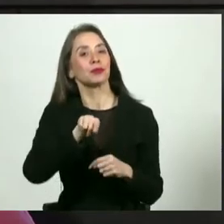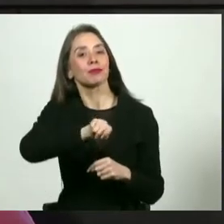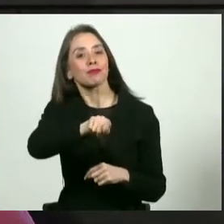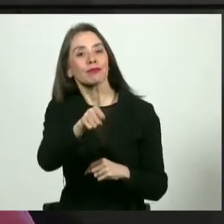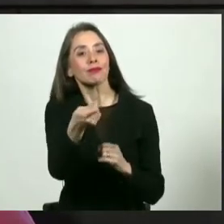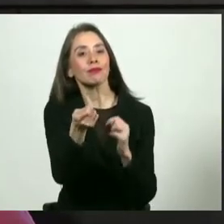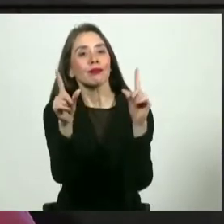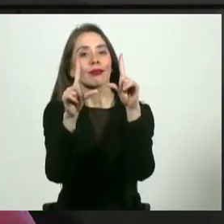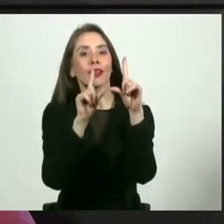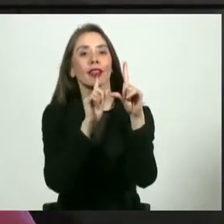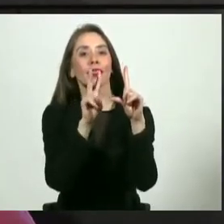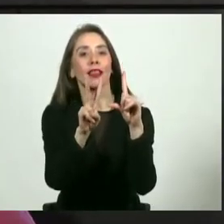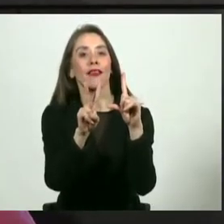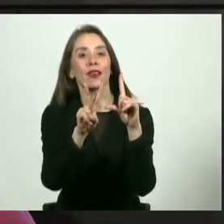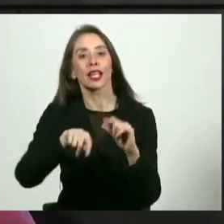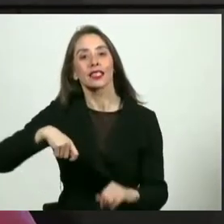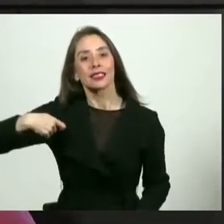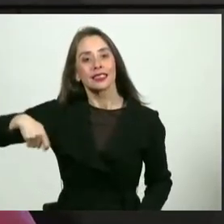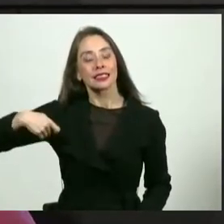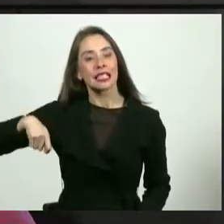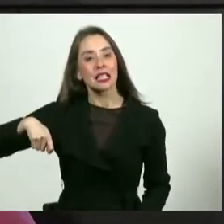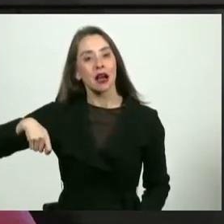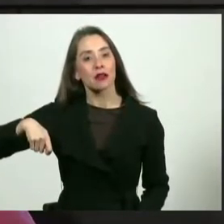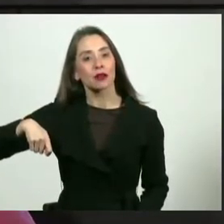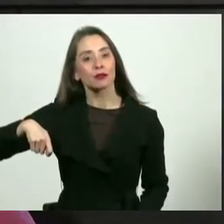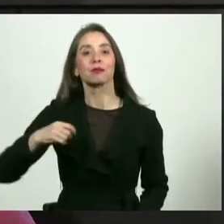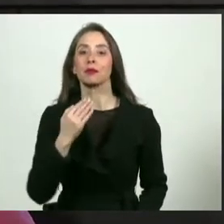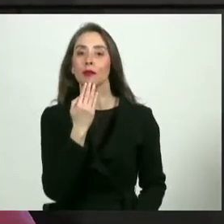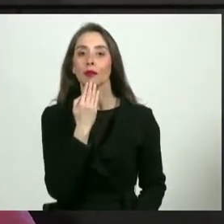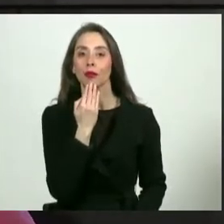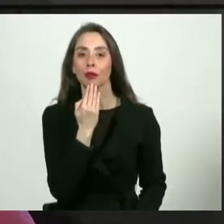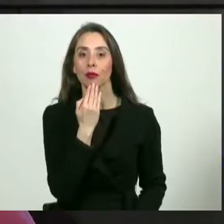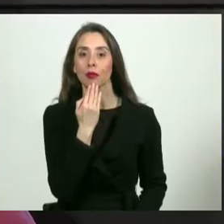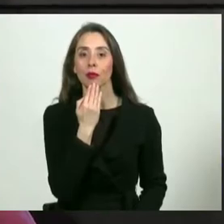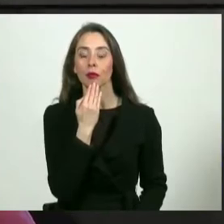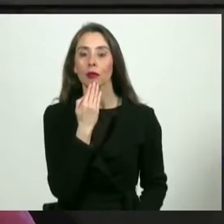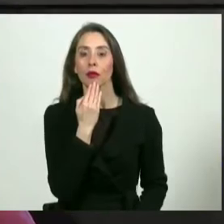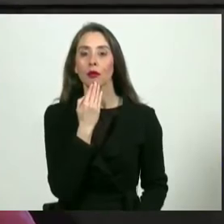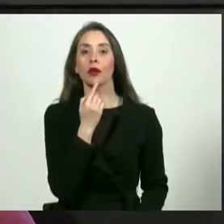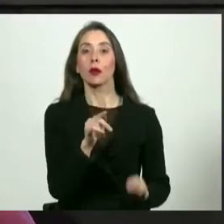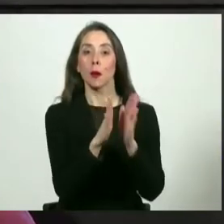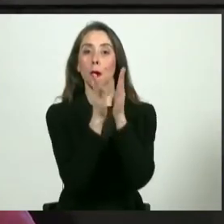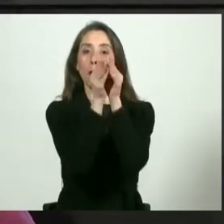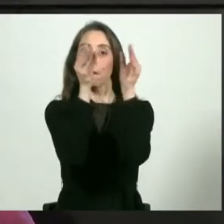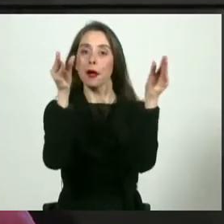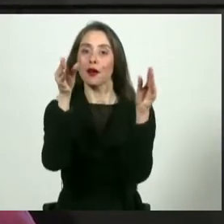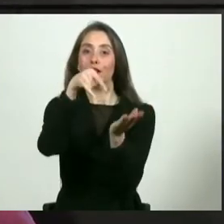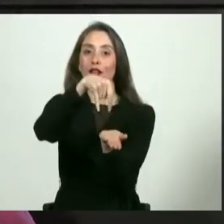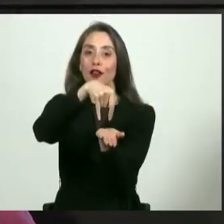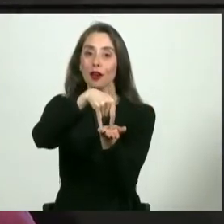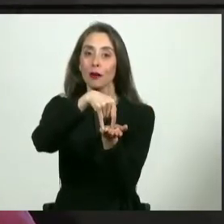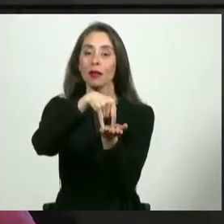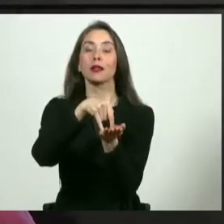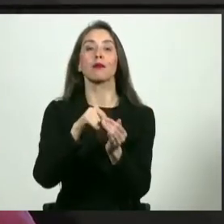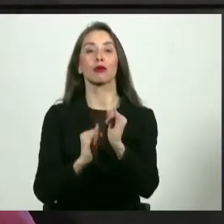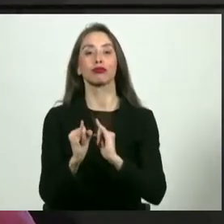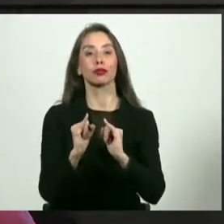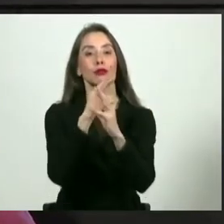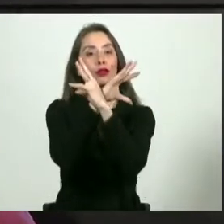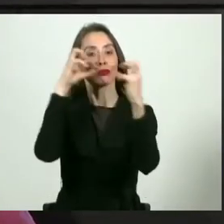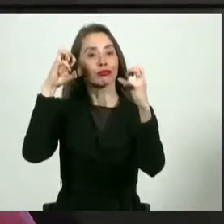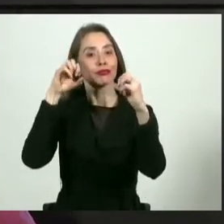cadena televisiva del Senado de la República. También está a través de la Biblioteca del Congreso vía streaming